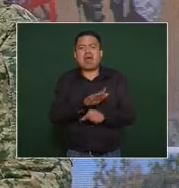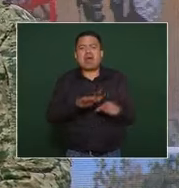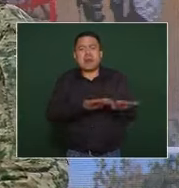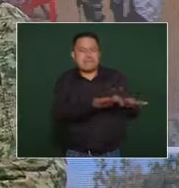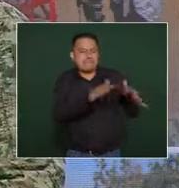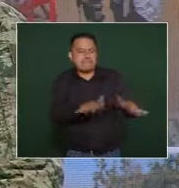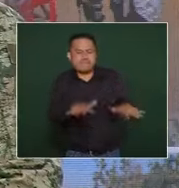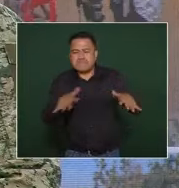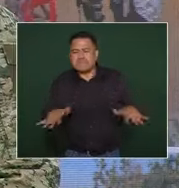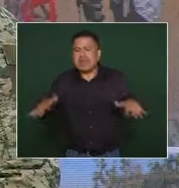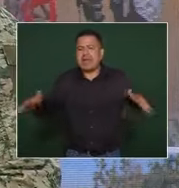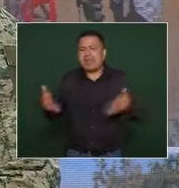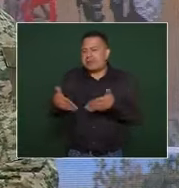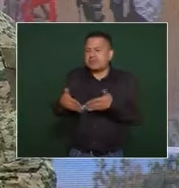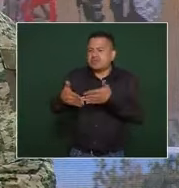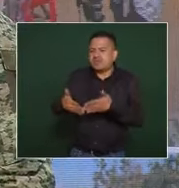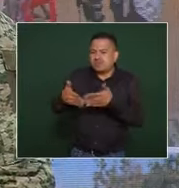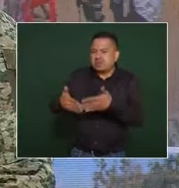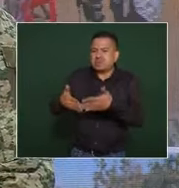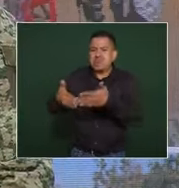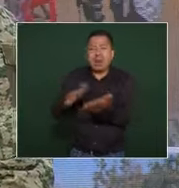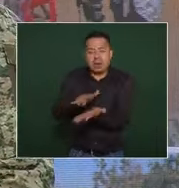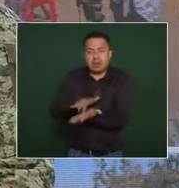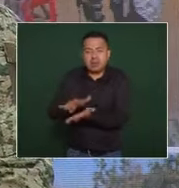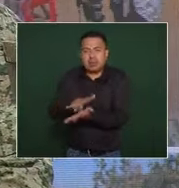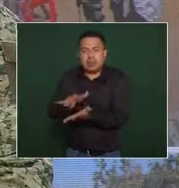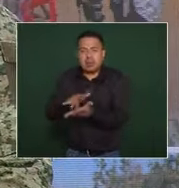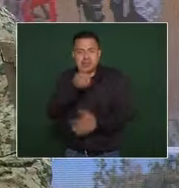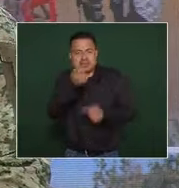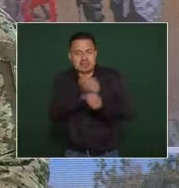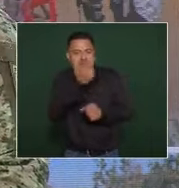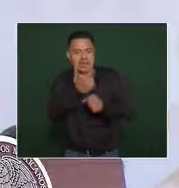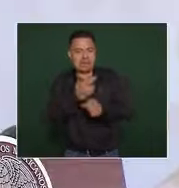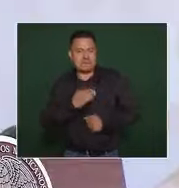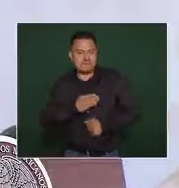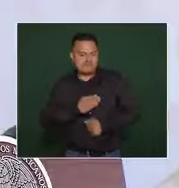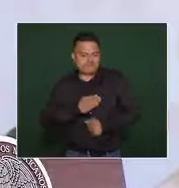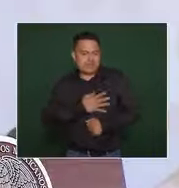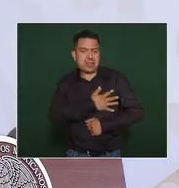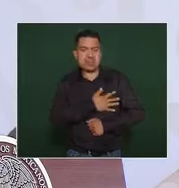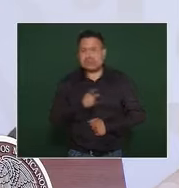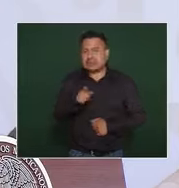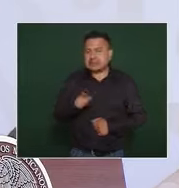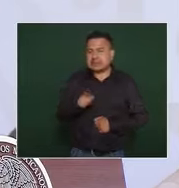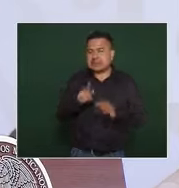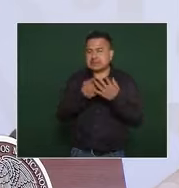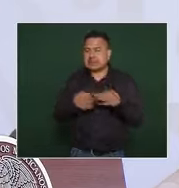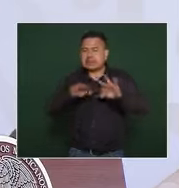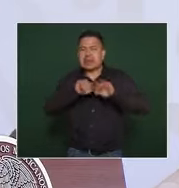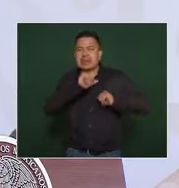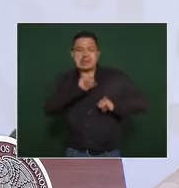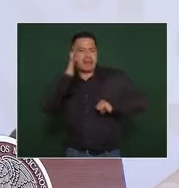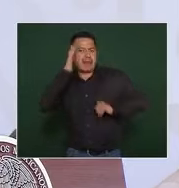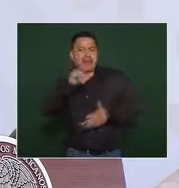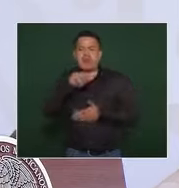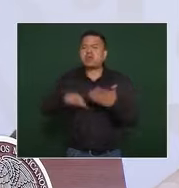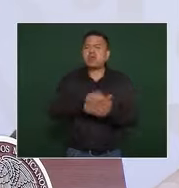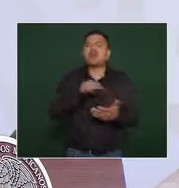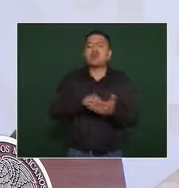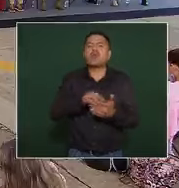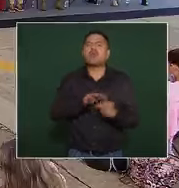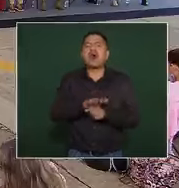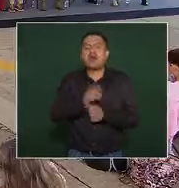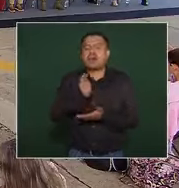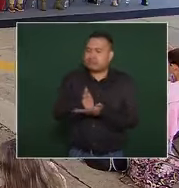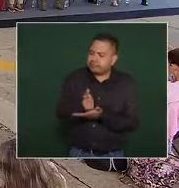playas y áreas marítimas, el apoyo a la Secretaría del Bienestar, principalmente en las sedes donde se hace el